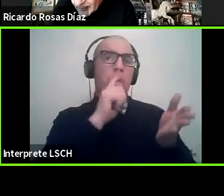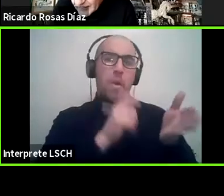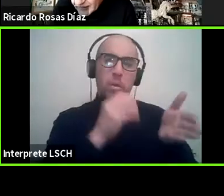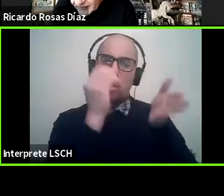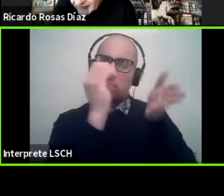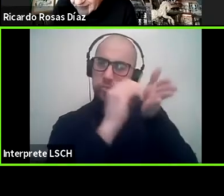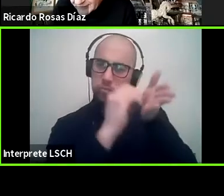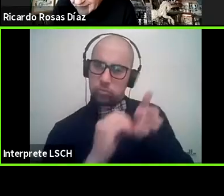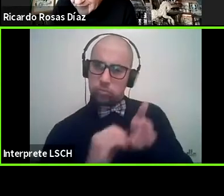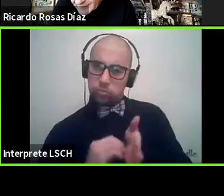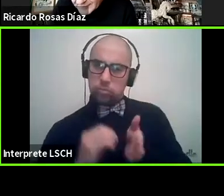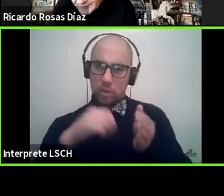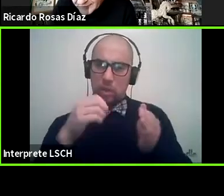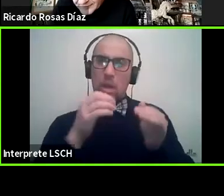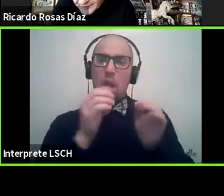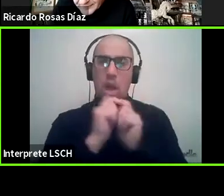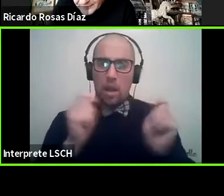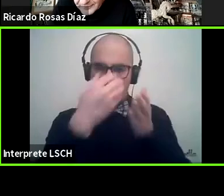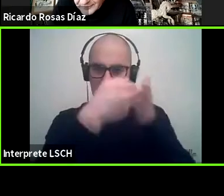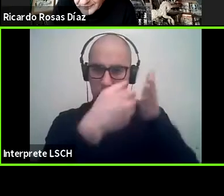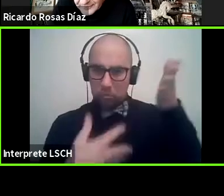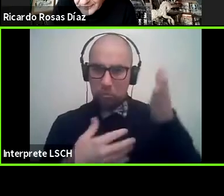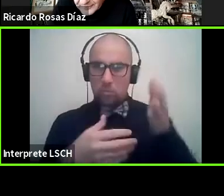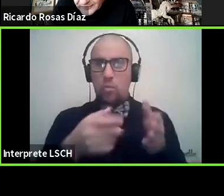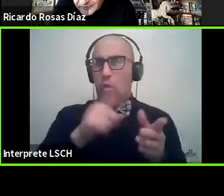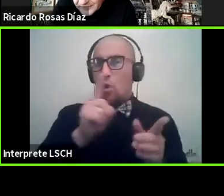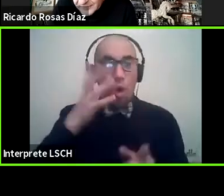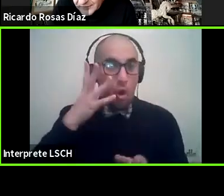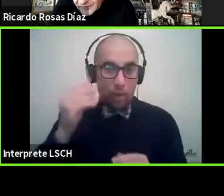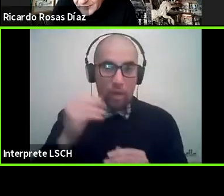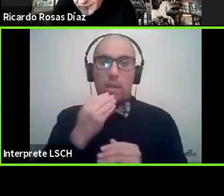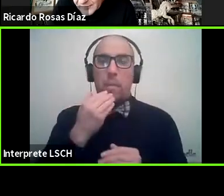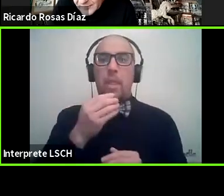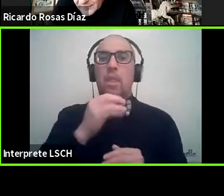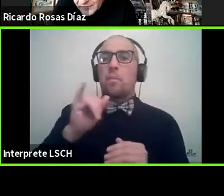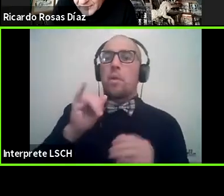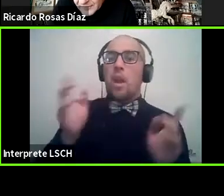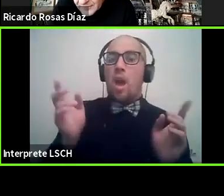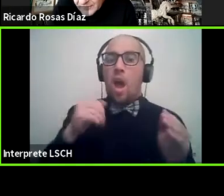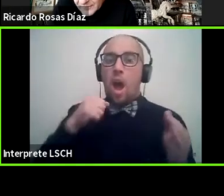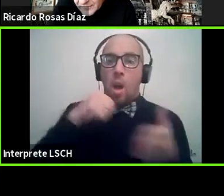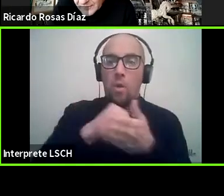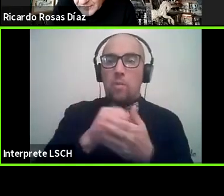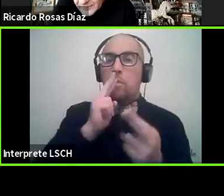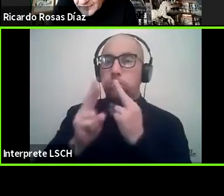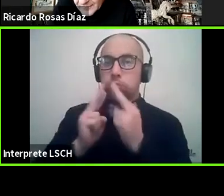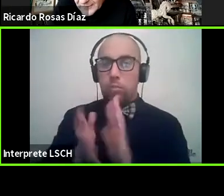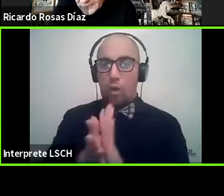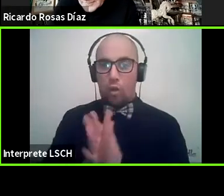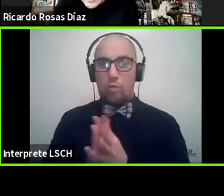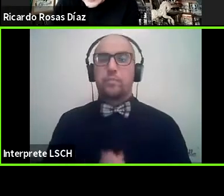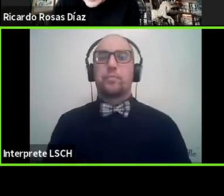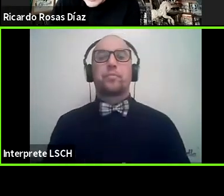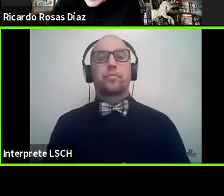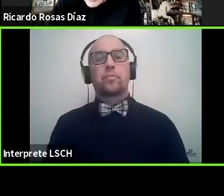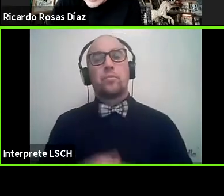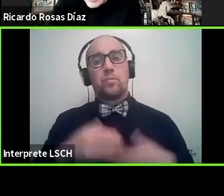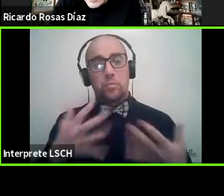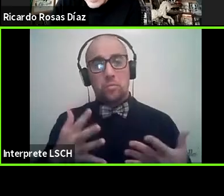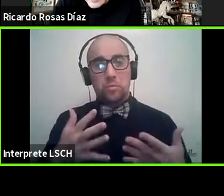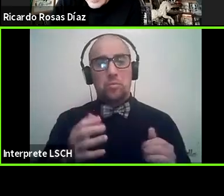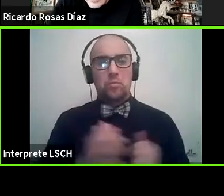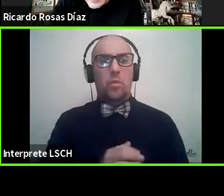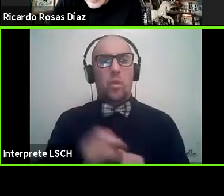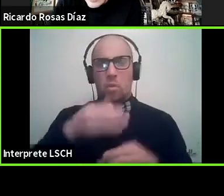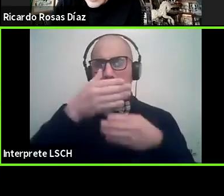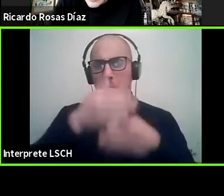aquí mismo en esta transmisión para que no se les olvide y podamos responderlas al final, ¿ya? Vamos a tener hoy día una